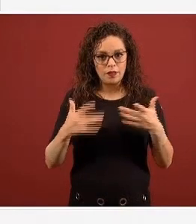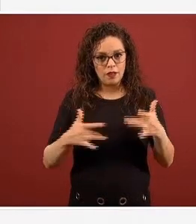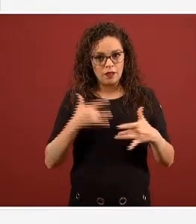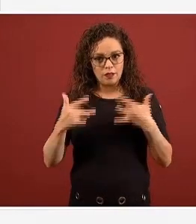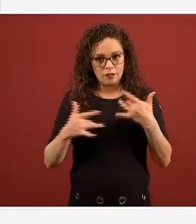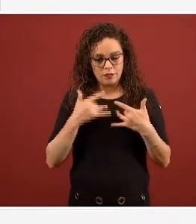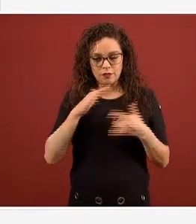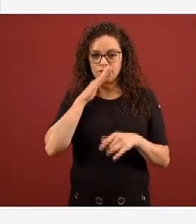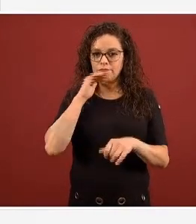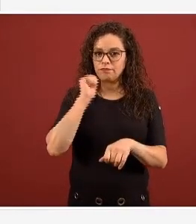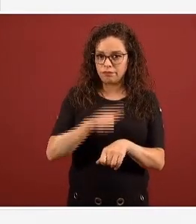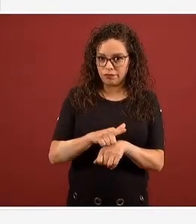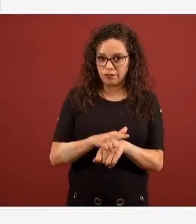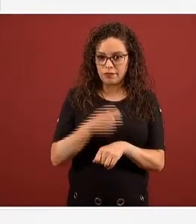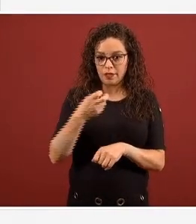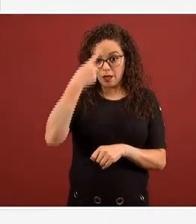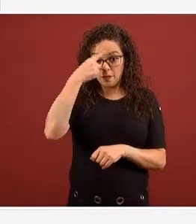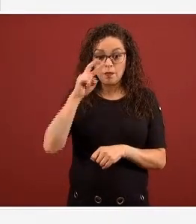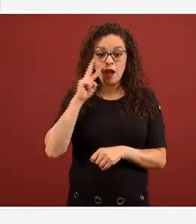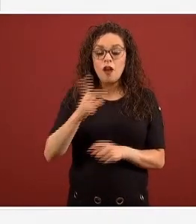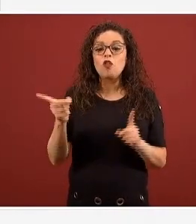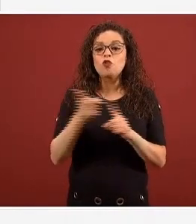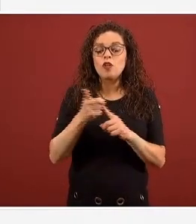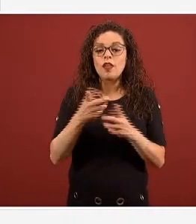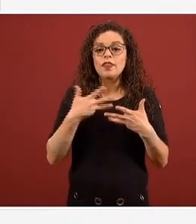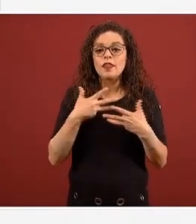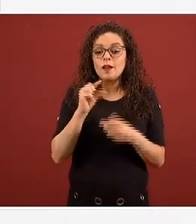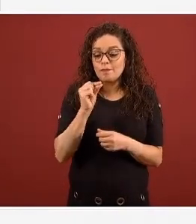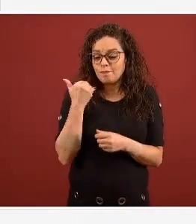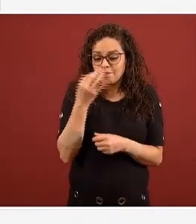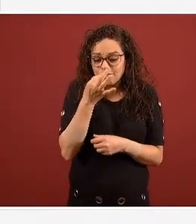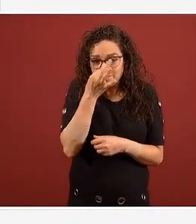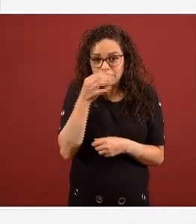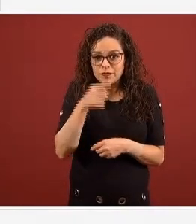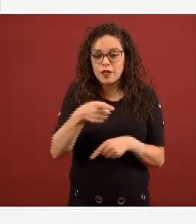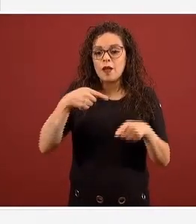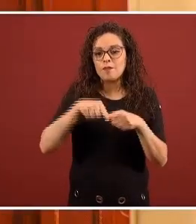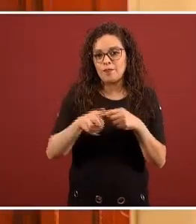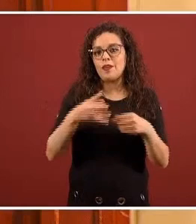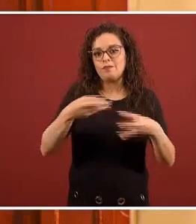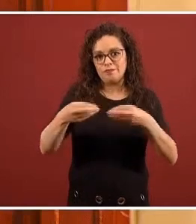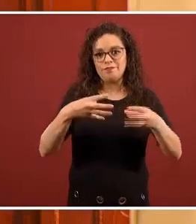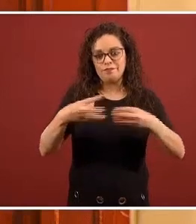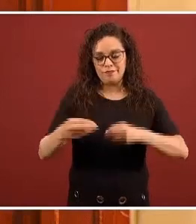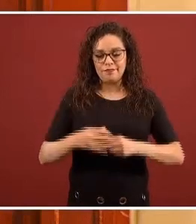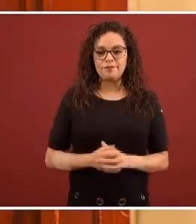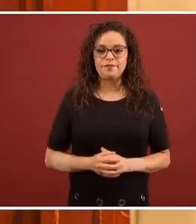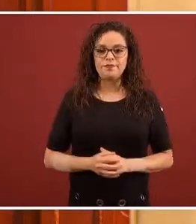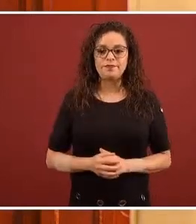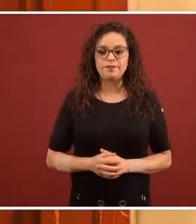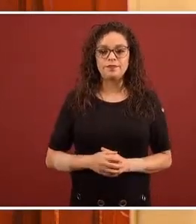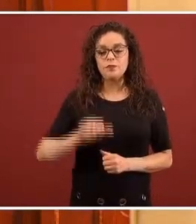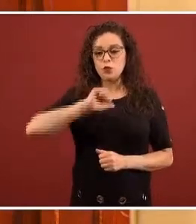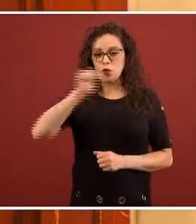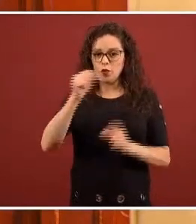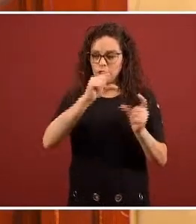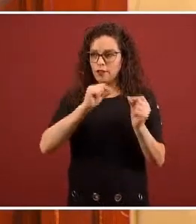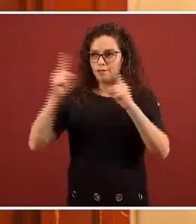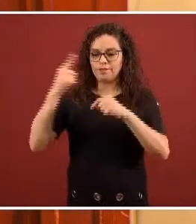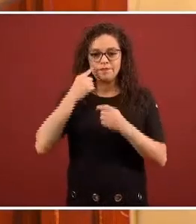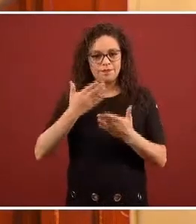ver dónde está la transmisión más reciente. Si vemos la siguiente diapositiva, por favor,